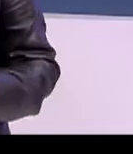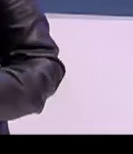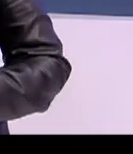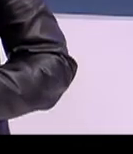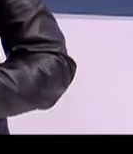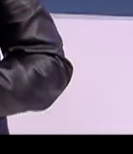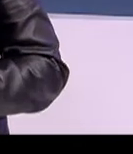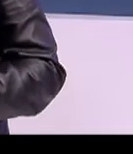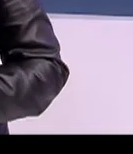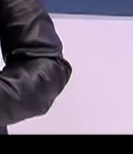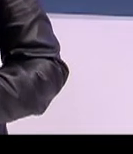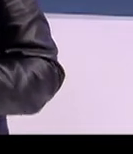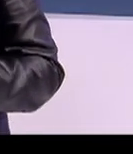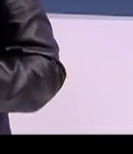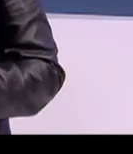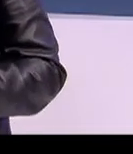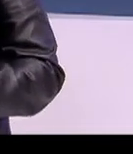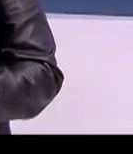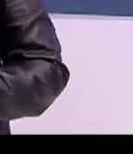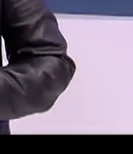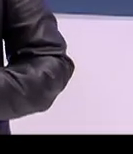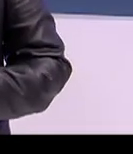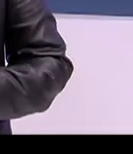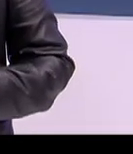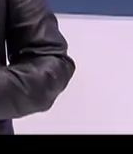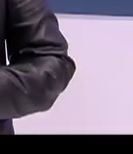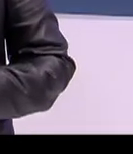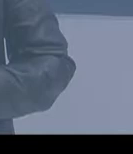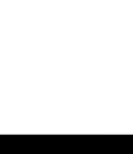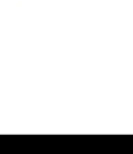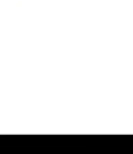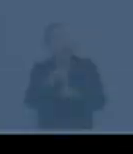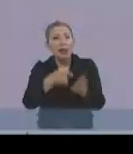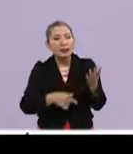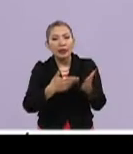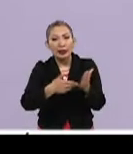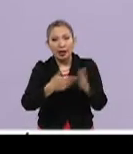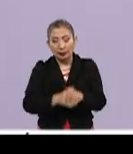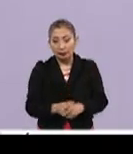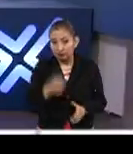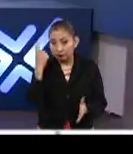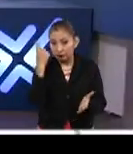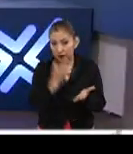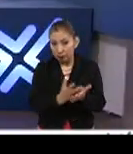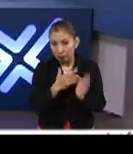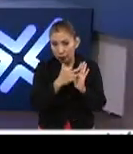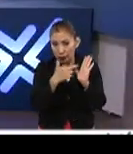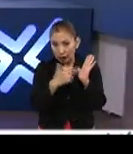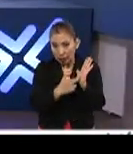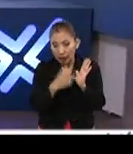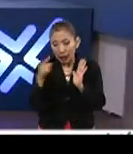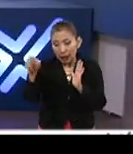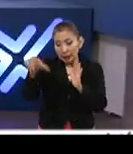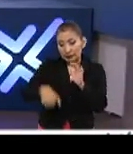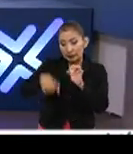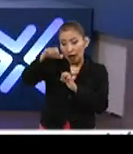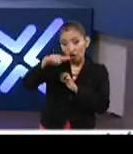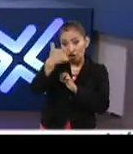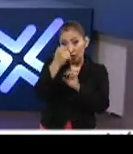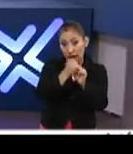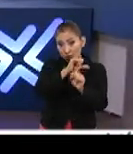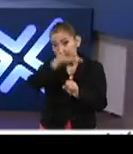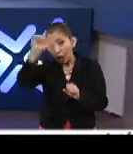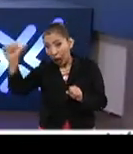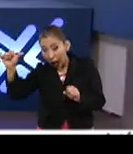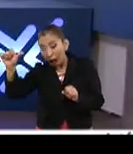a este taller y de la experiencia de quienes lo han tomado. El único requisito es que sean mayores de 12